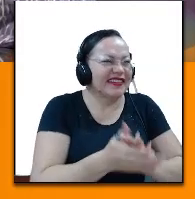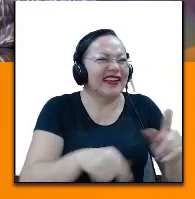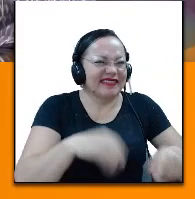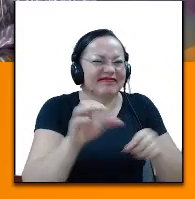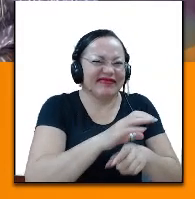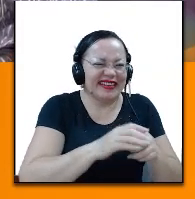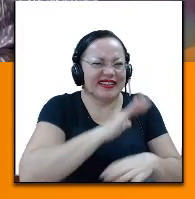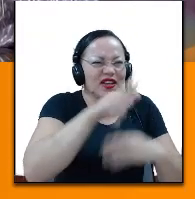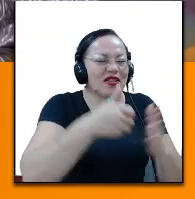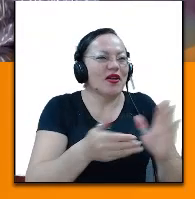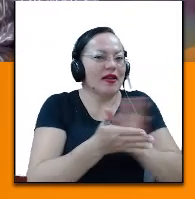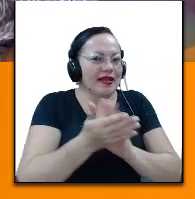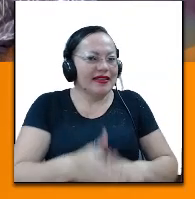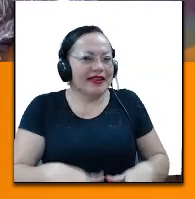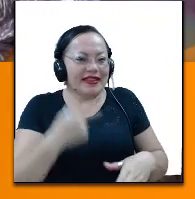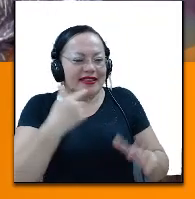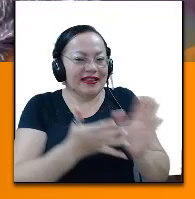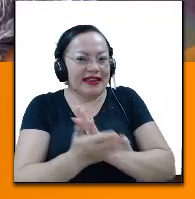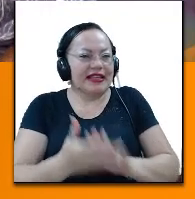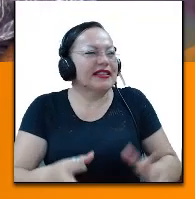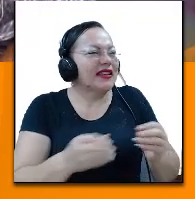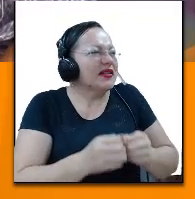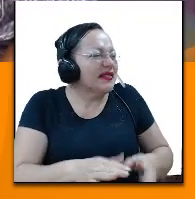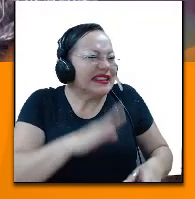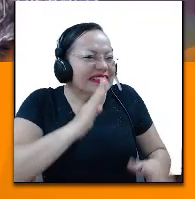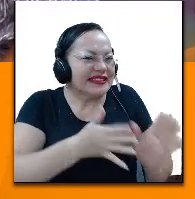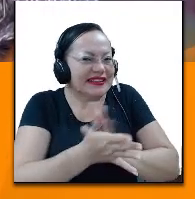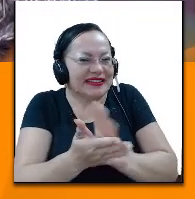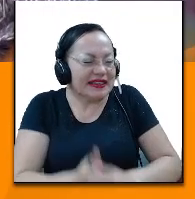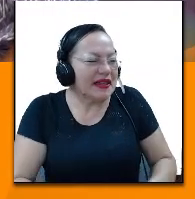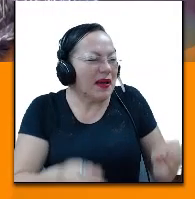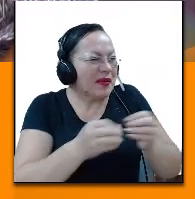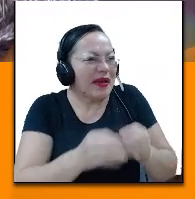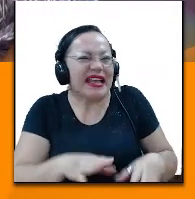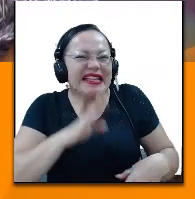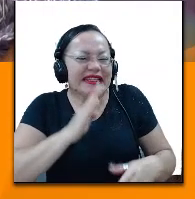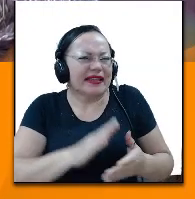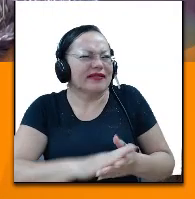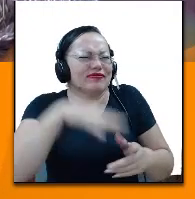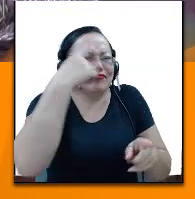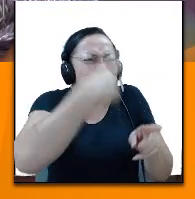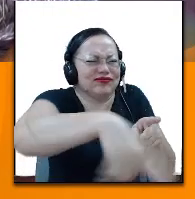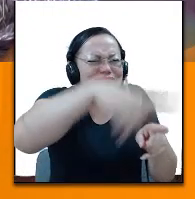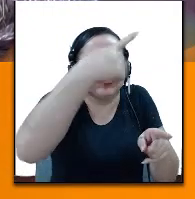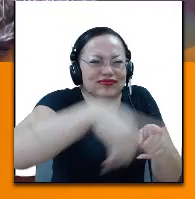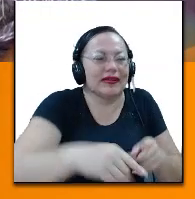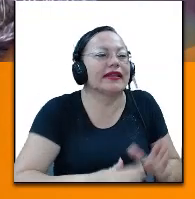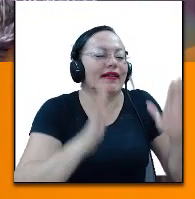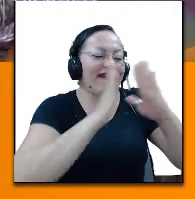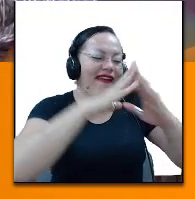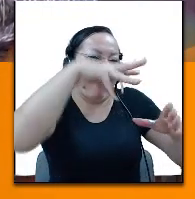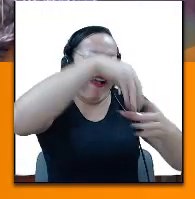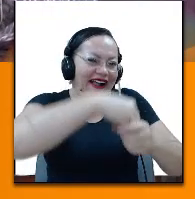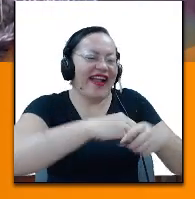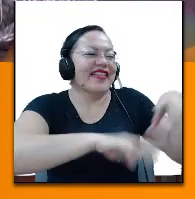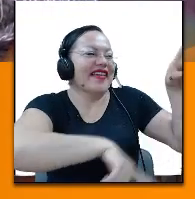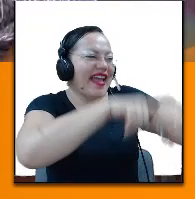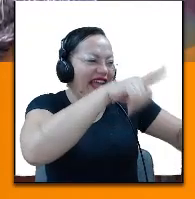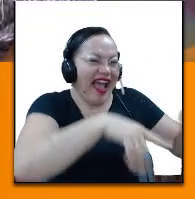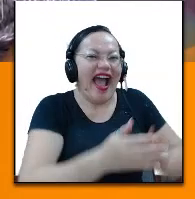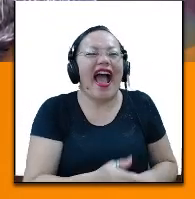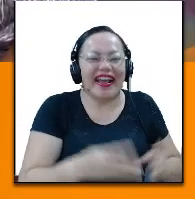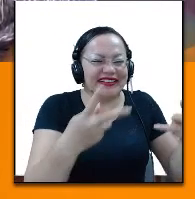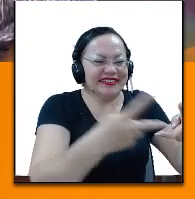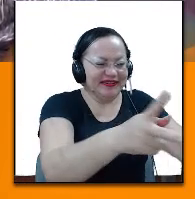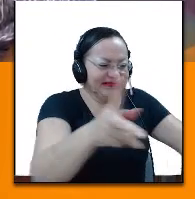ciudad, el DJ de Play Show, el DJ de Juana María, ellos también desde sus casas hacen algunos sets